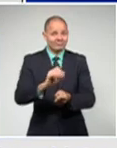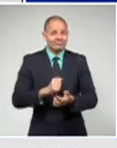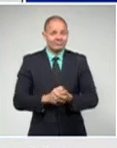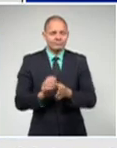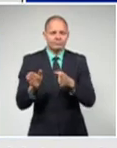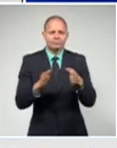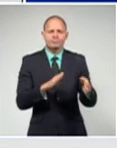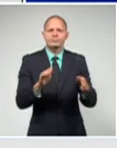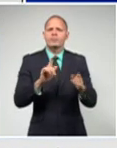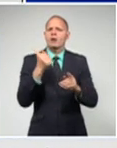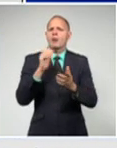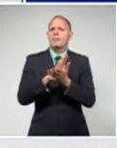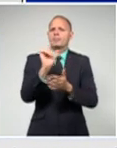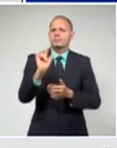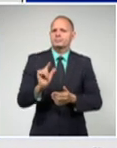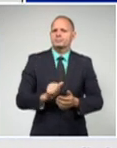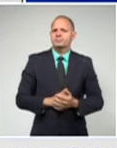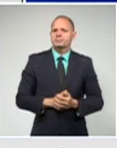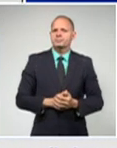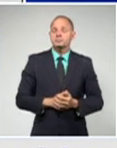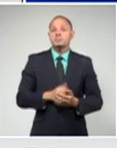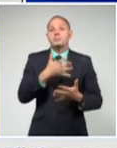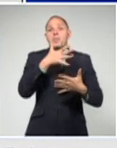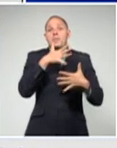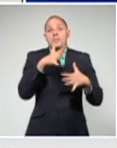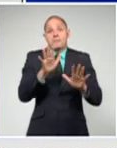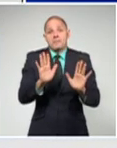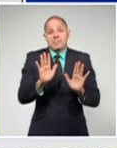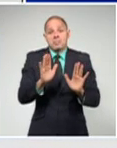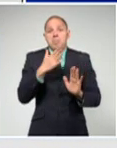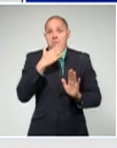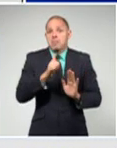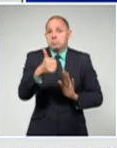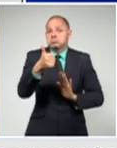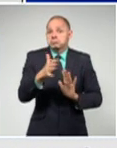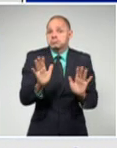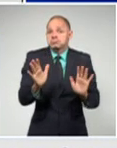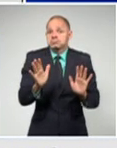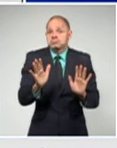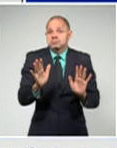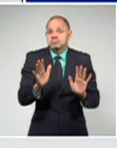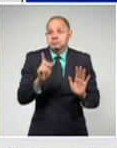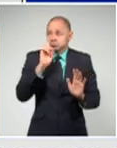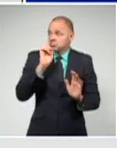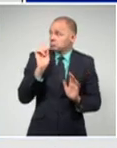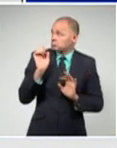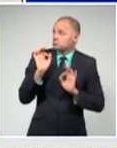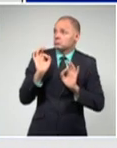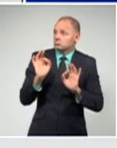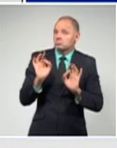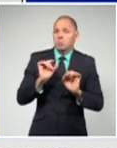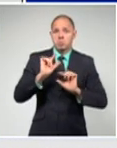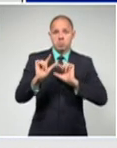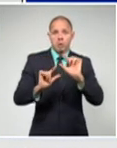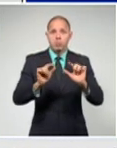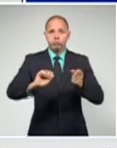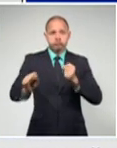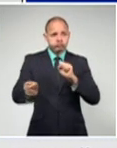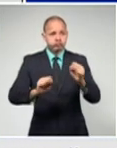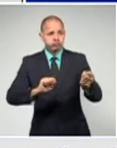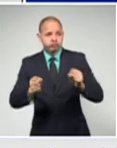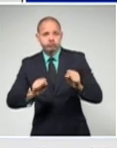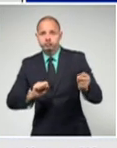Mayabeque sí parece ser una provincia que, con las medidas que han ido